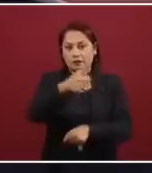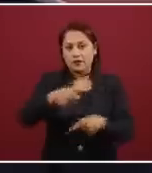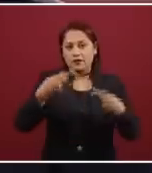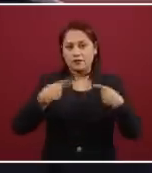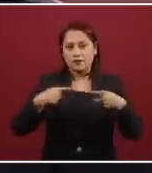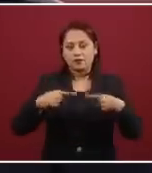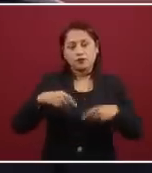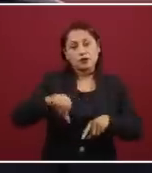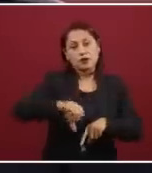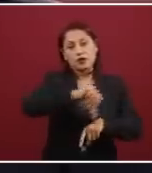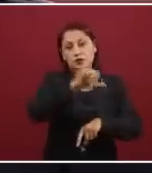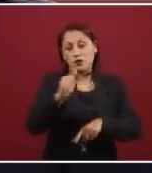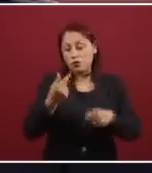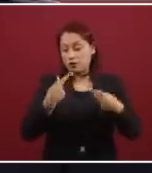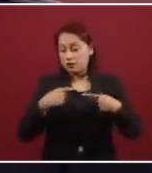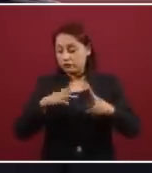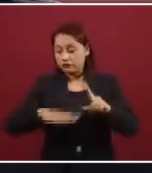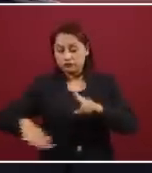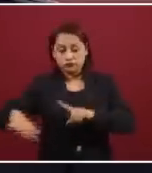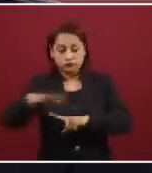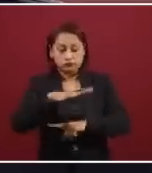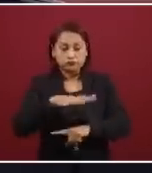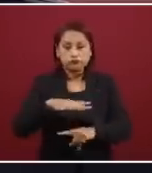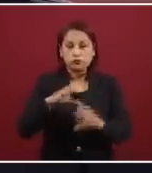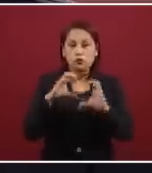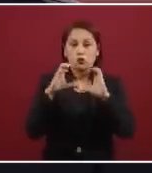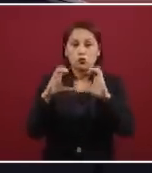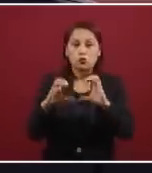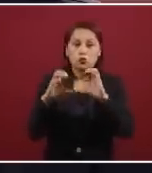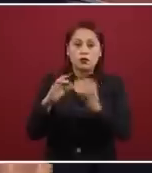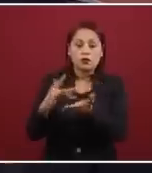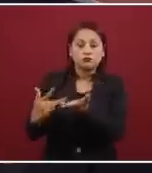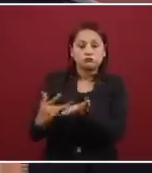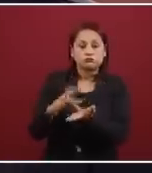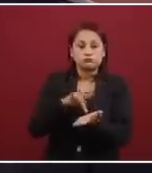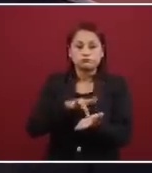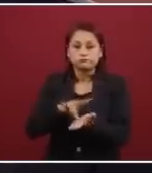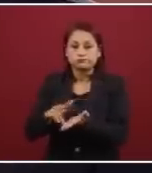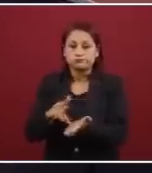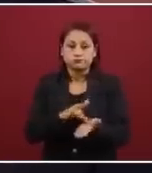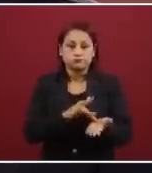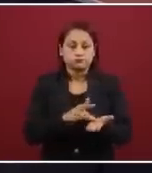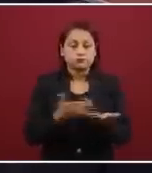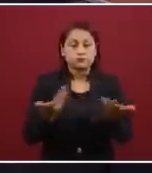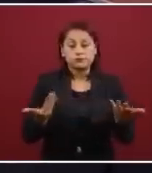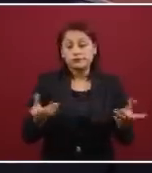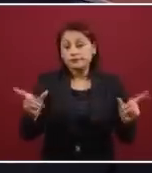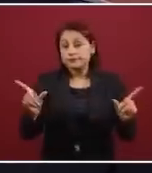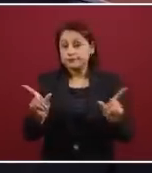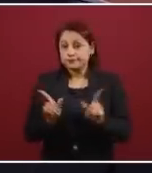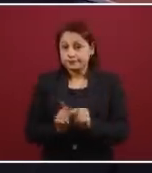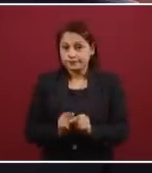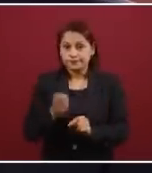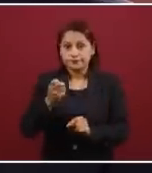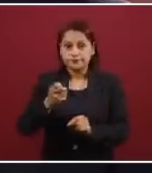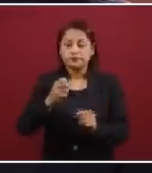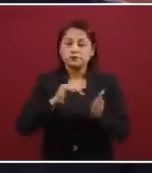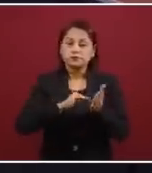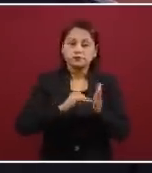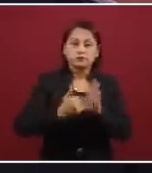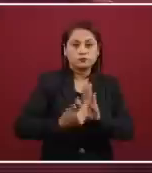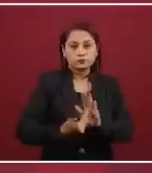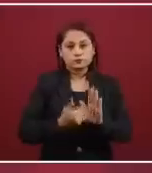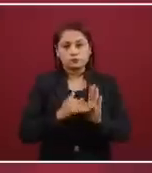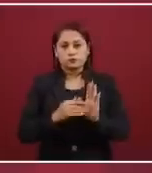la comunidad y en general de la sociedad. Dicho en resumen, esa es la estrategia. Hoy no da tiempo